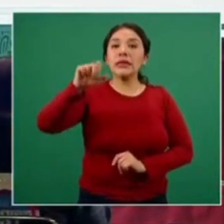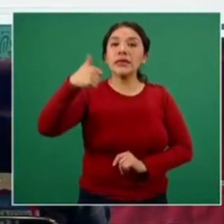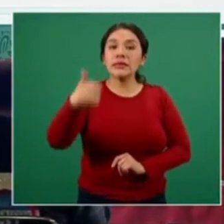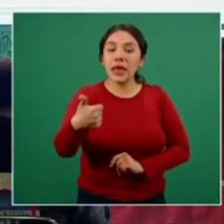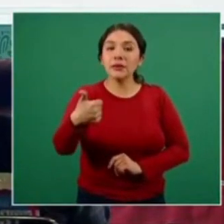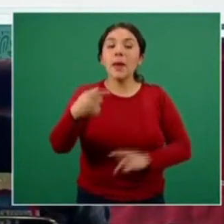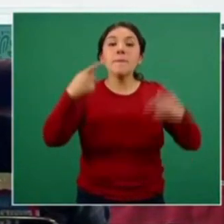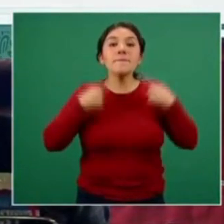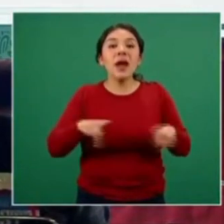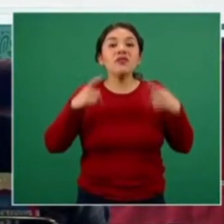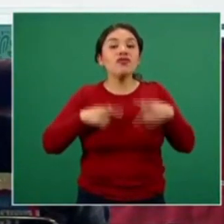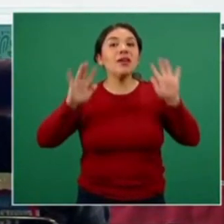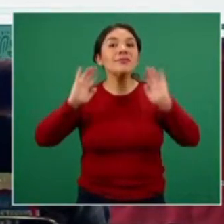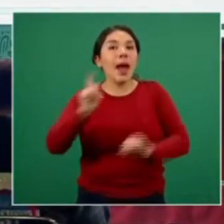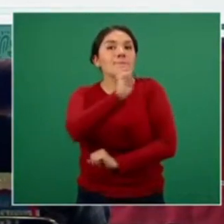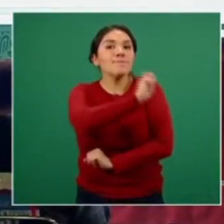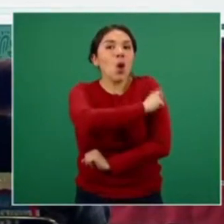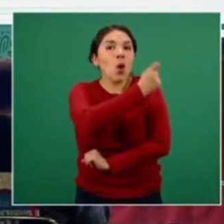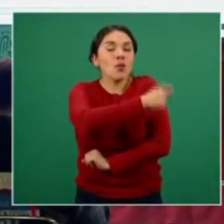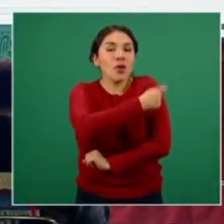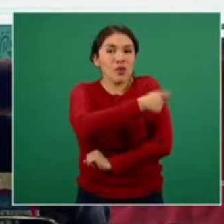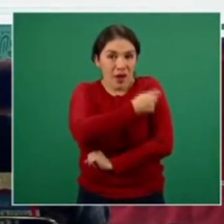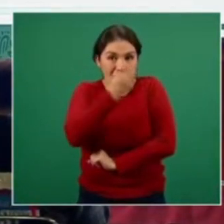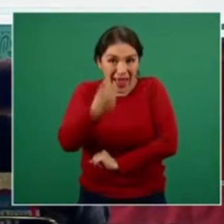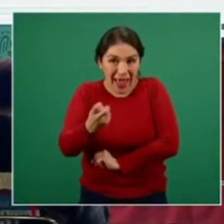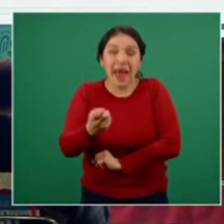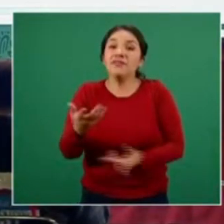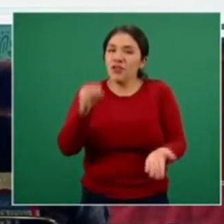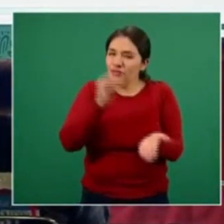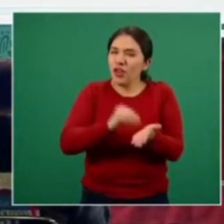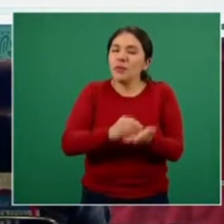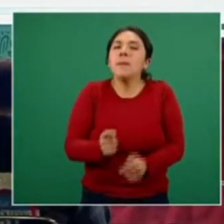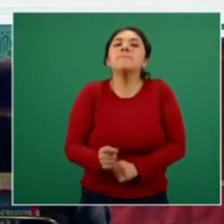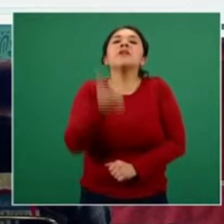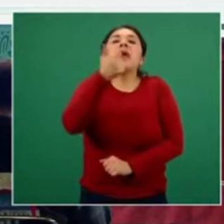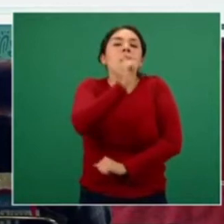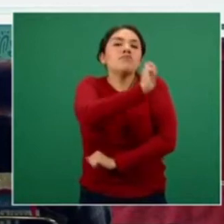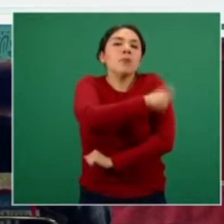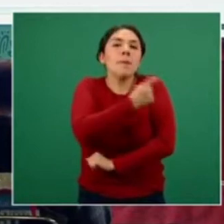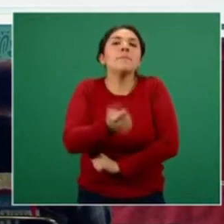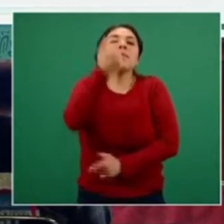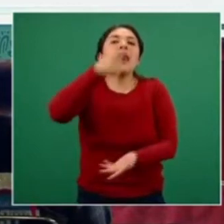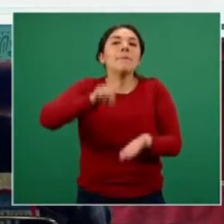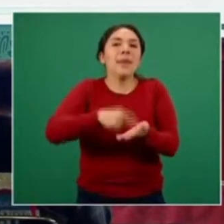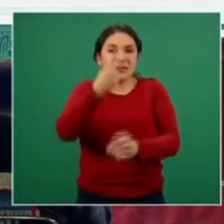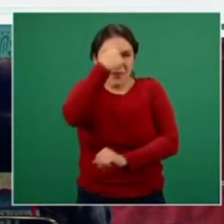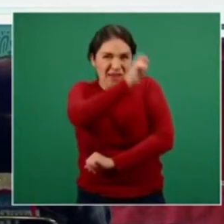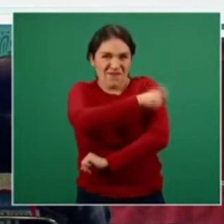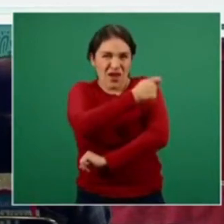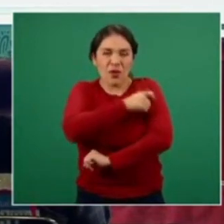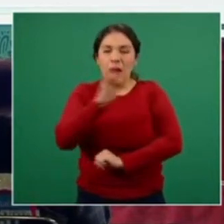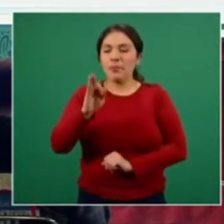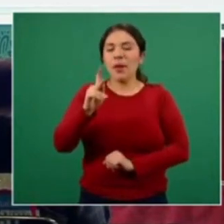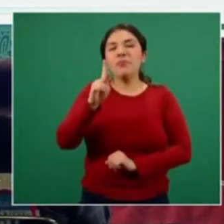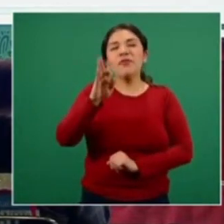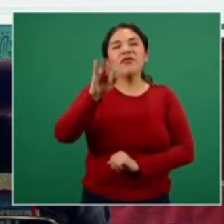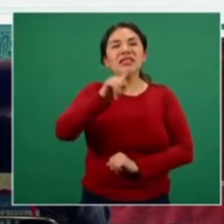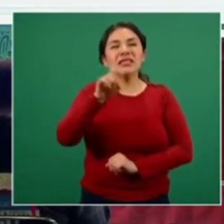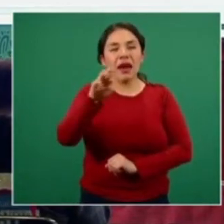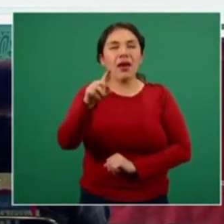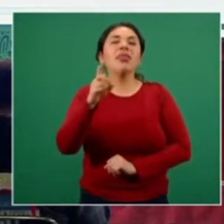48.236 personas vacunadas. Evidentemente es todavía la primera dosis de la vacuna de Pfizer, que